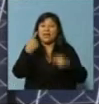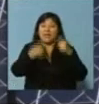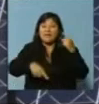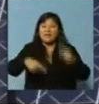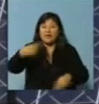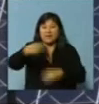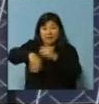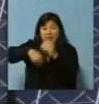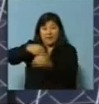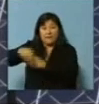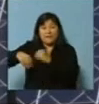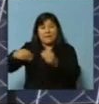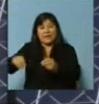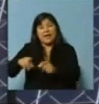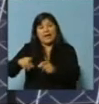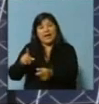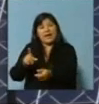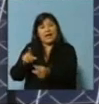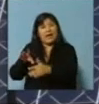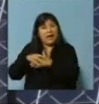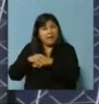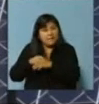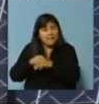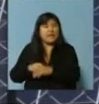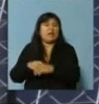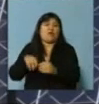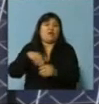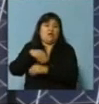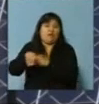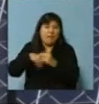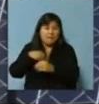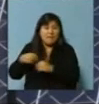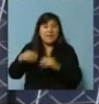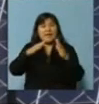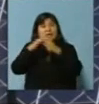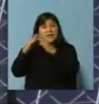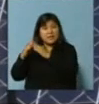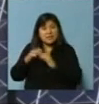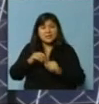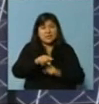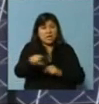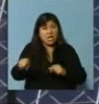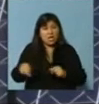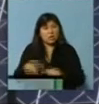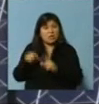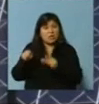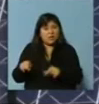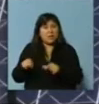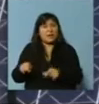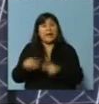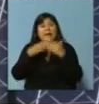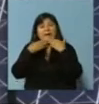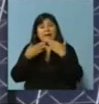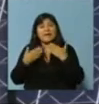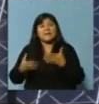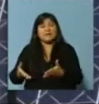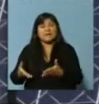familias, parientes, vecinos, que gracias a todos